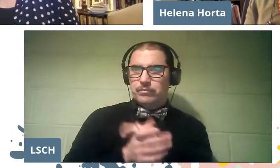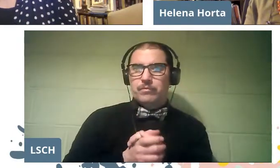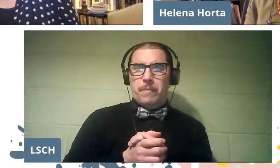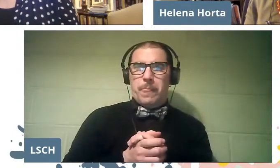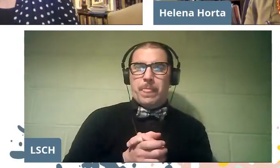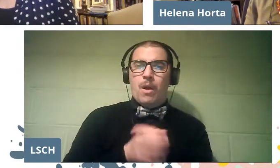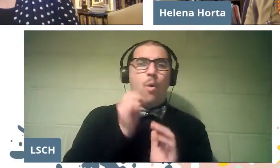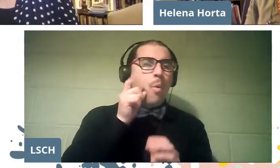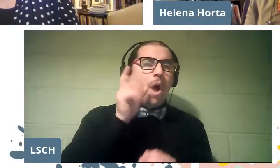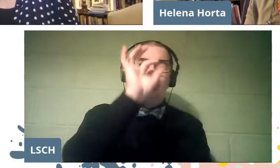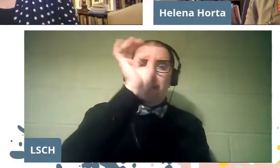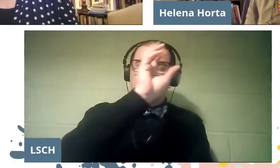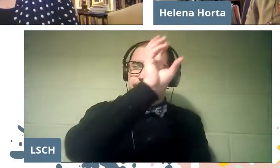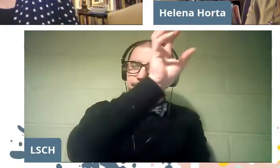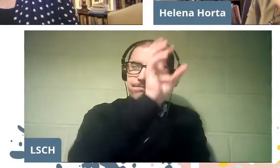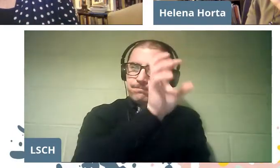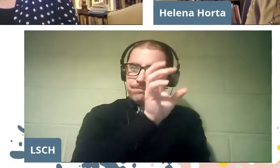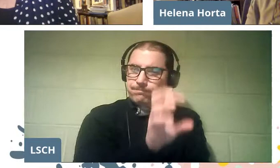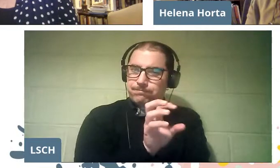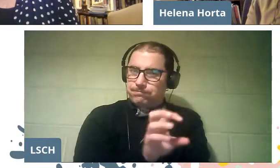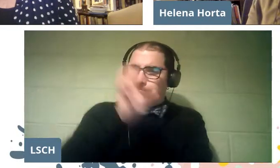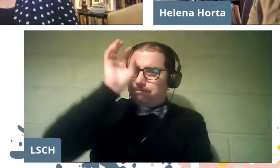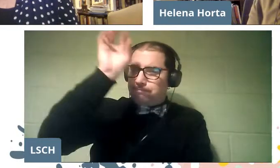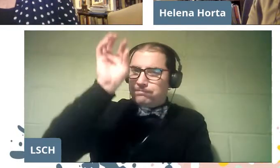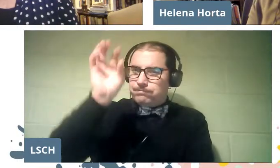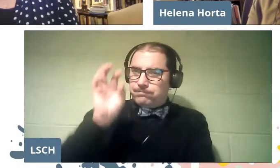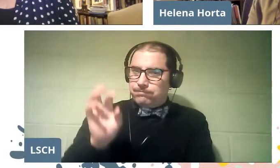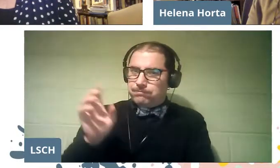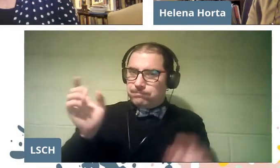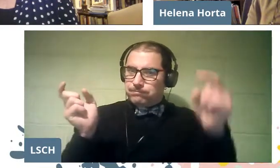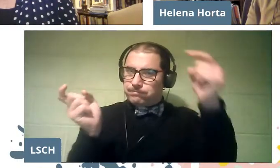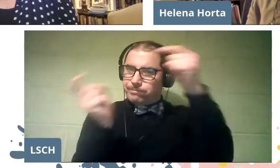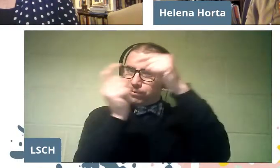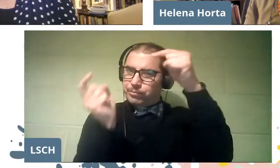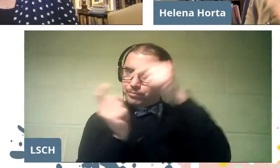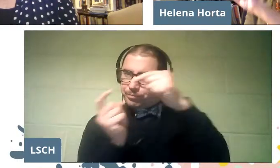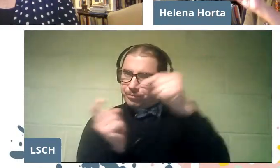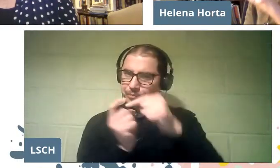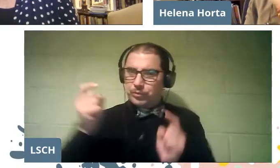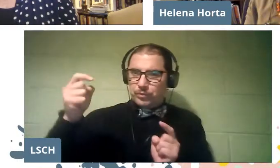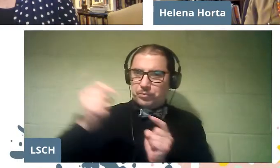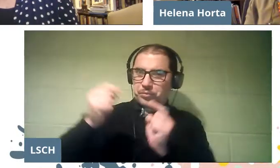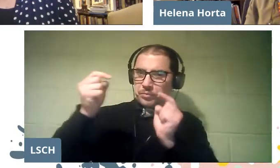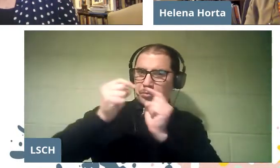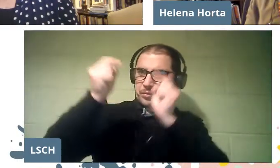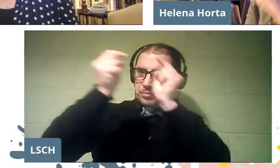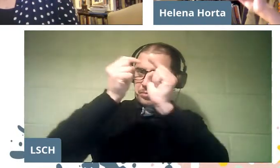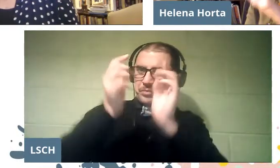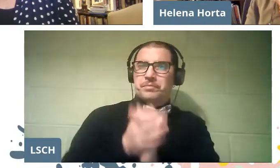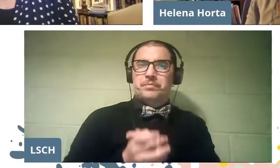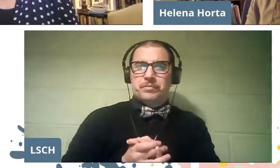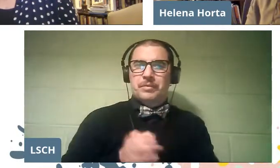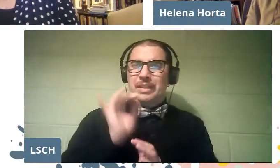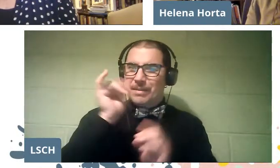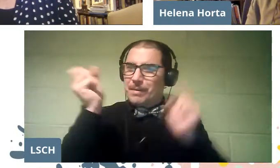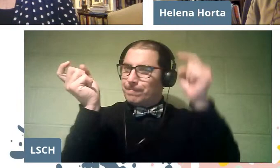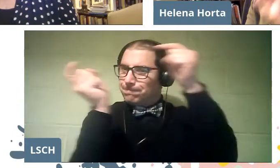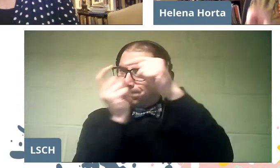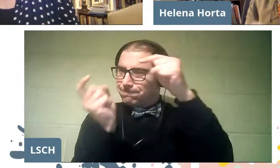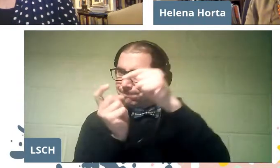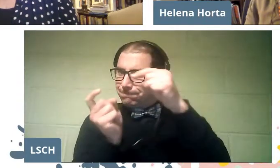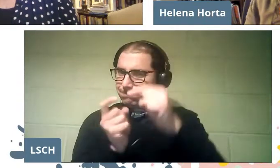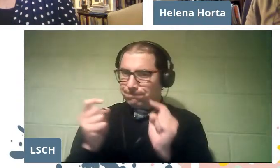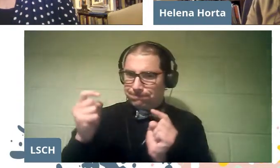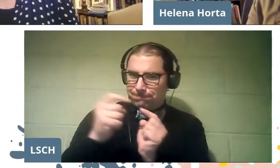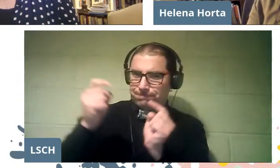qué se acompañaba en los laterales con qué módulo con qué módulo, o sea, qué diseño con qué diseño, qué icono